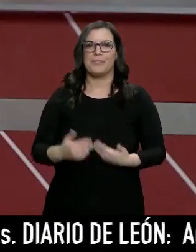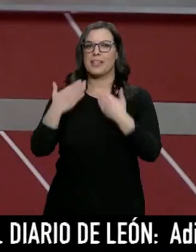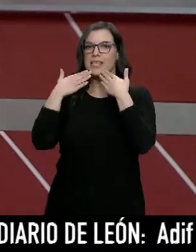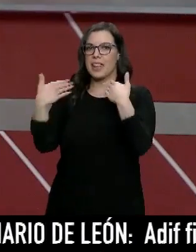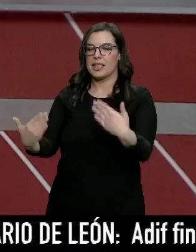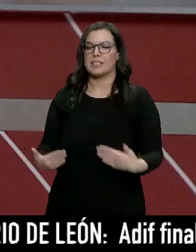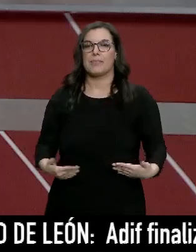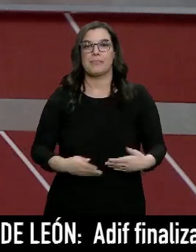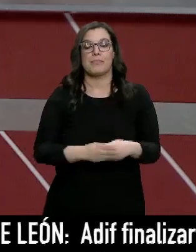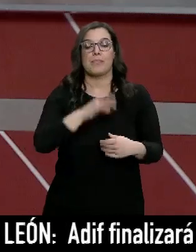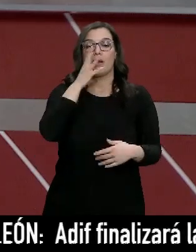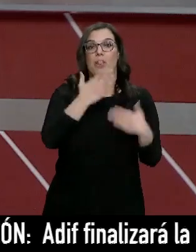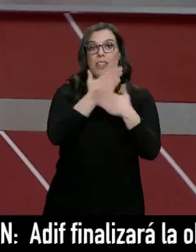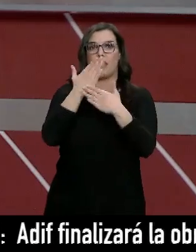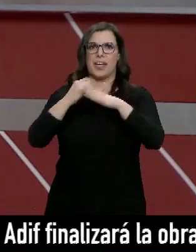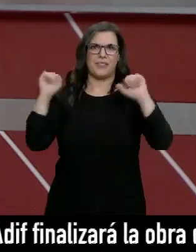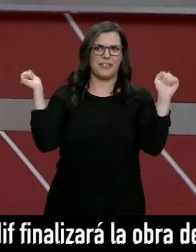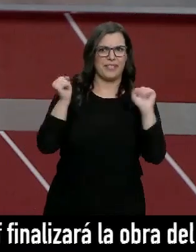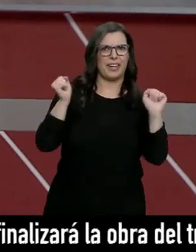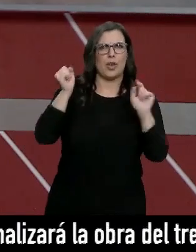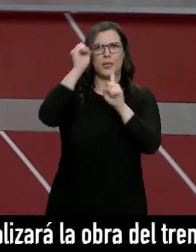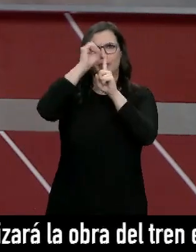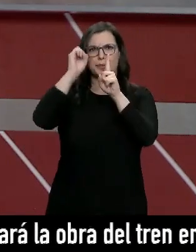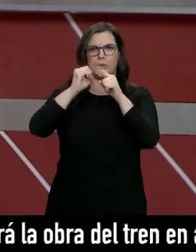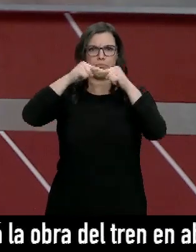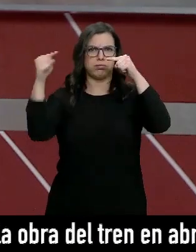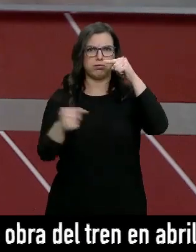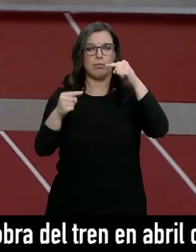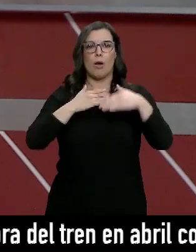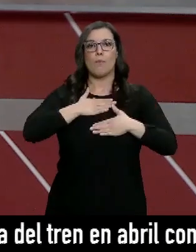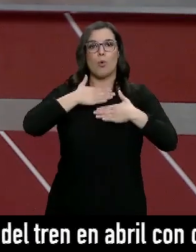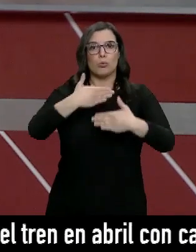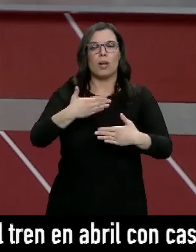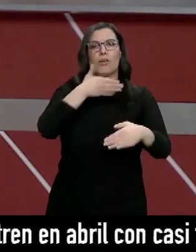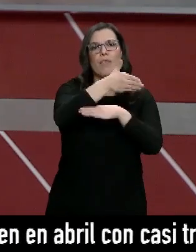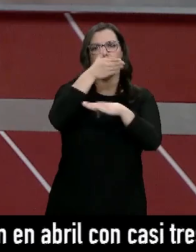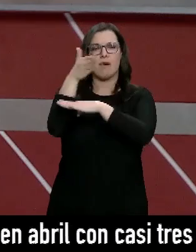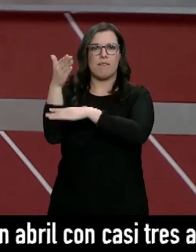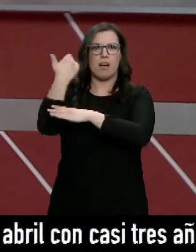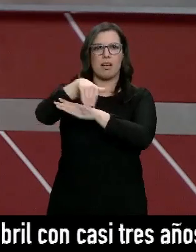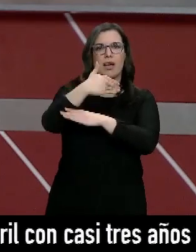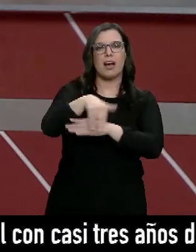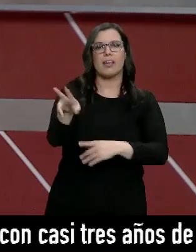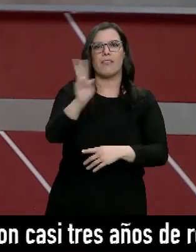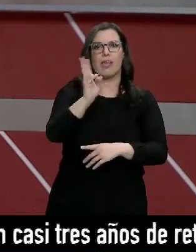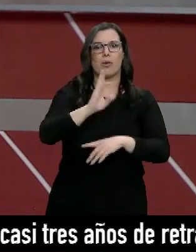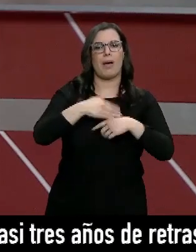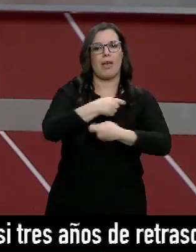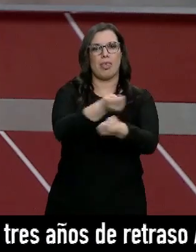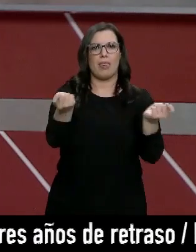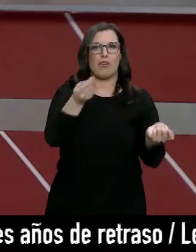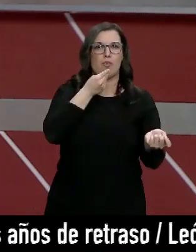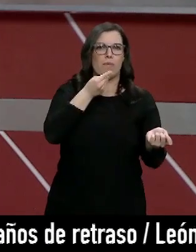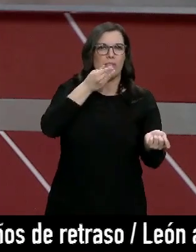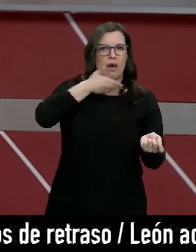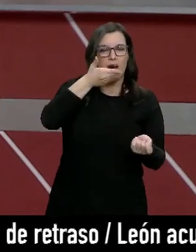Gracias, Francisco. Estos días de tanto frío y con temperaturas bajo cero, voluntarios recorren las calles de Valladolid para dar comida caliente y